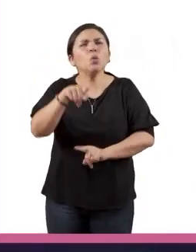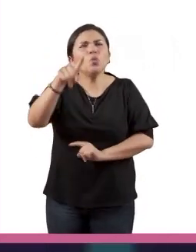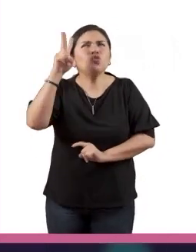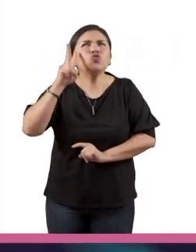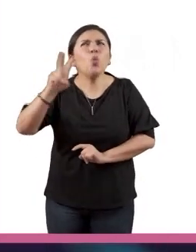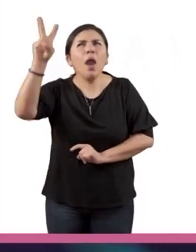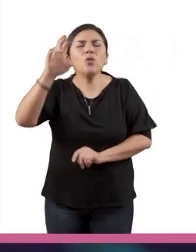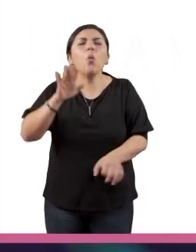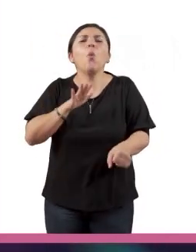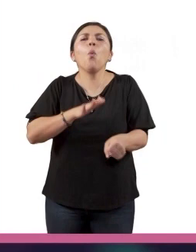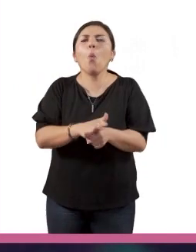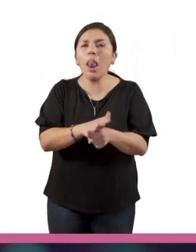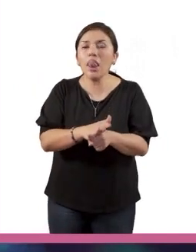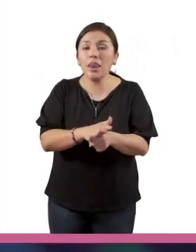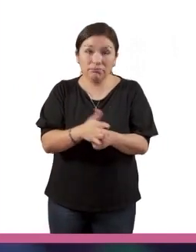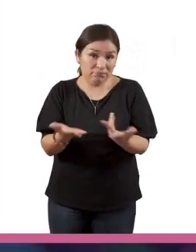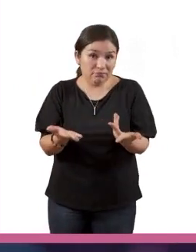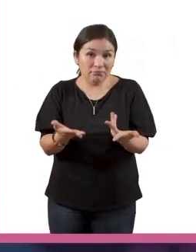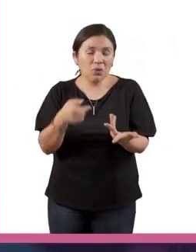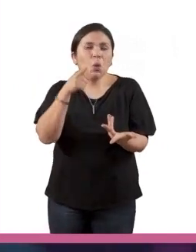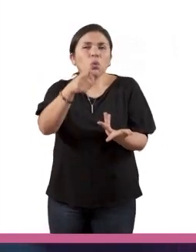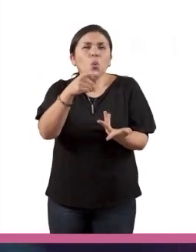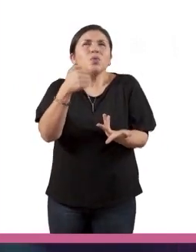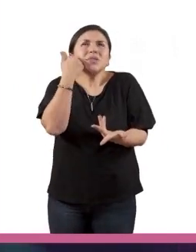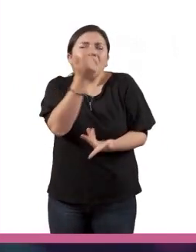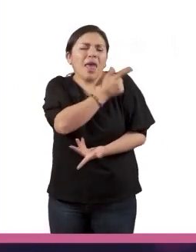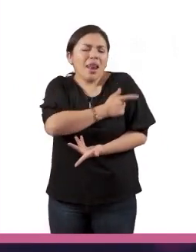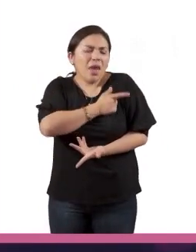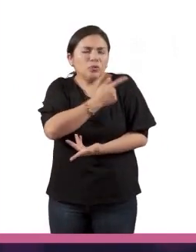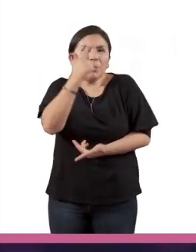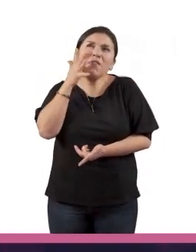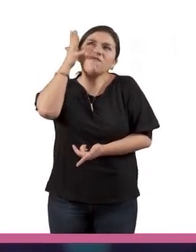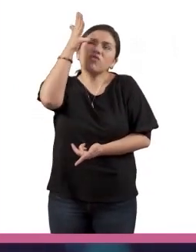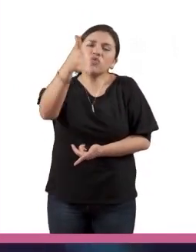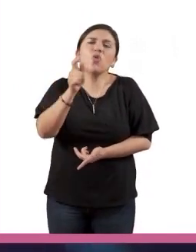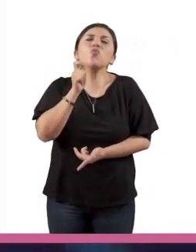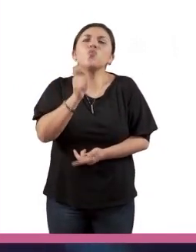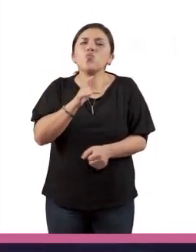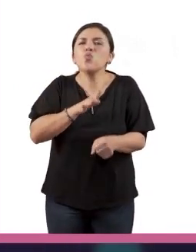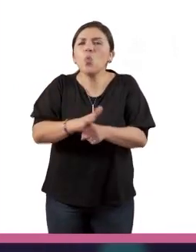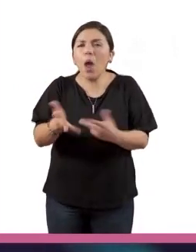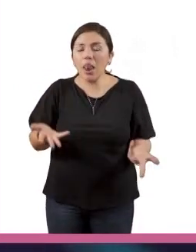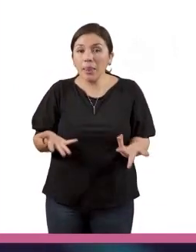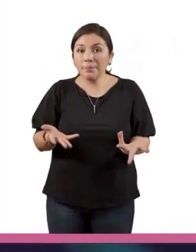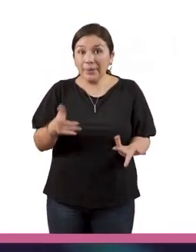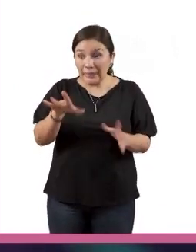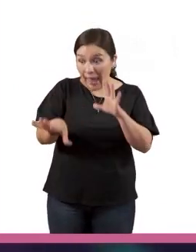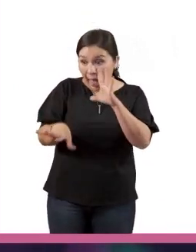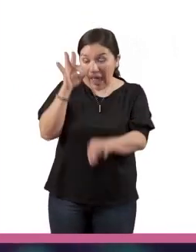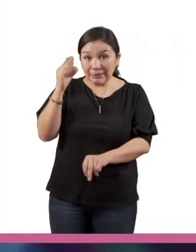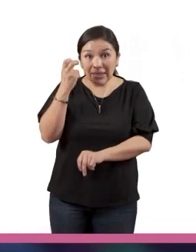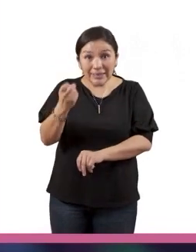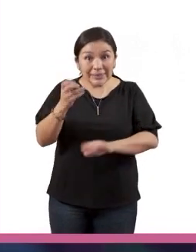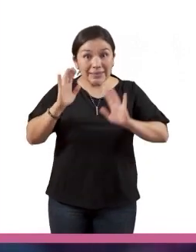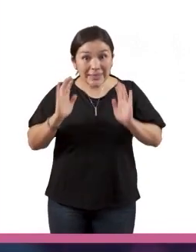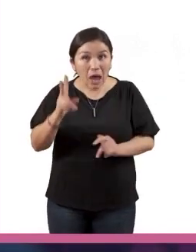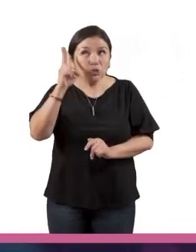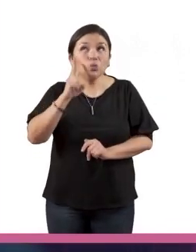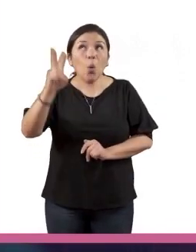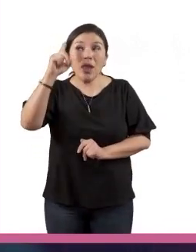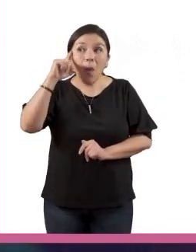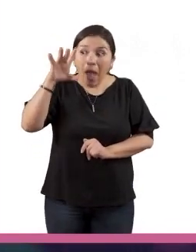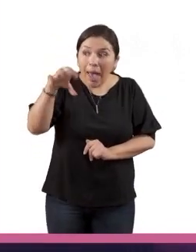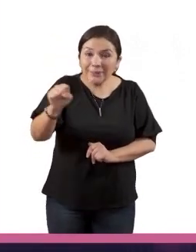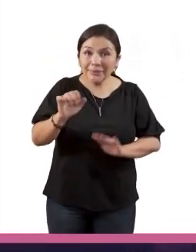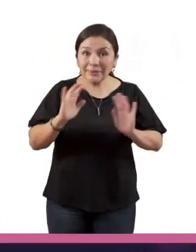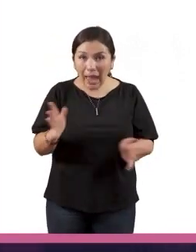estar pensando si van a poder vivir económicamente de eso, en cuál es su sueño, ¿sí? ¿Qué es lo